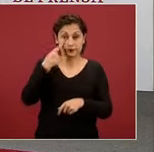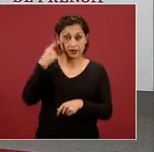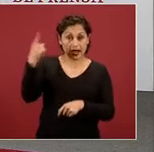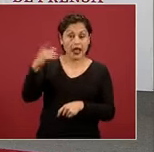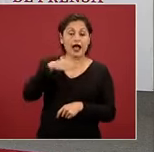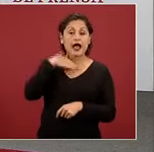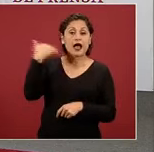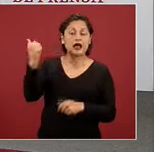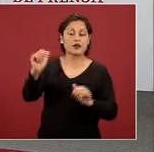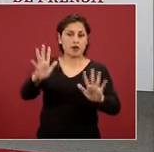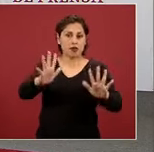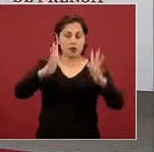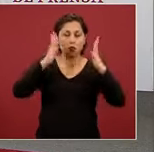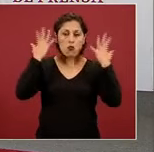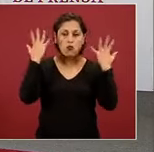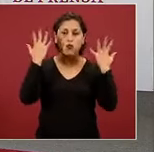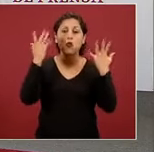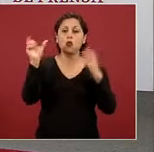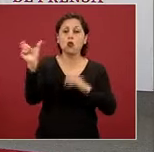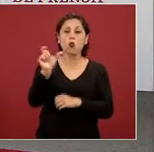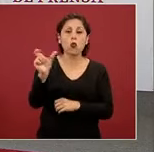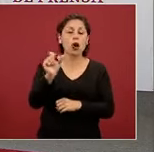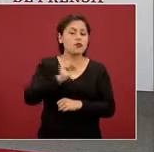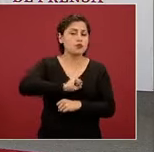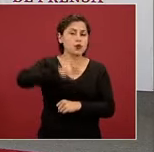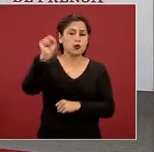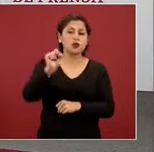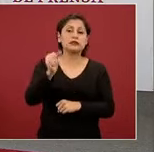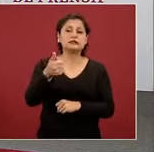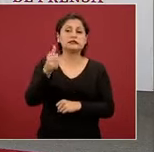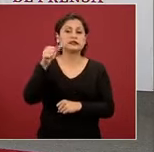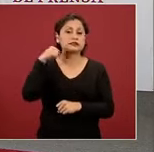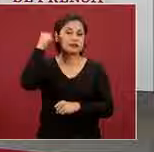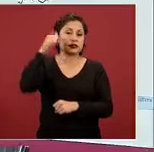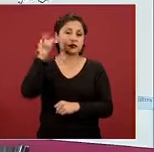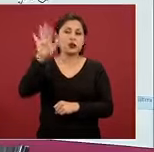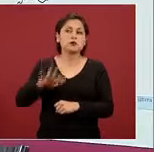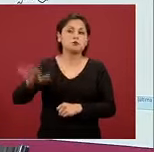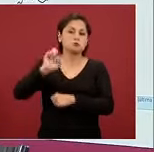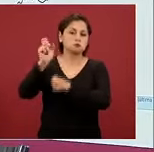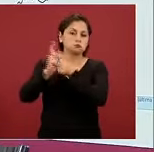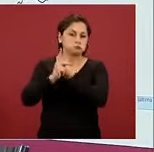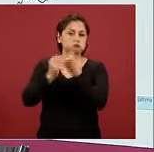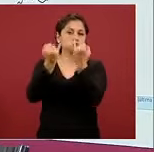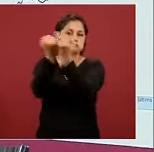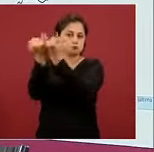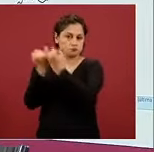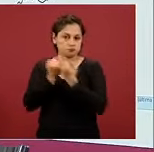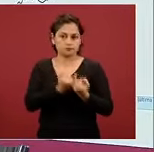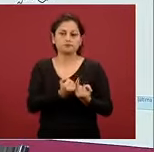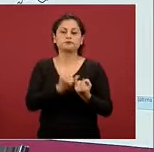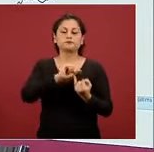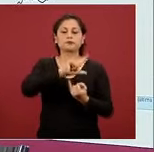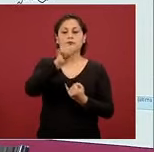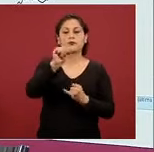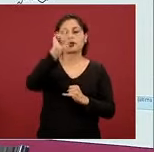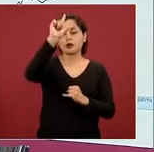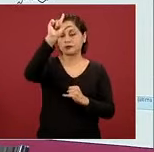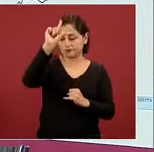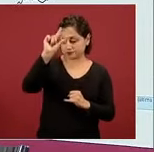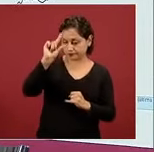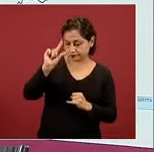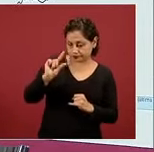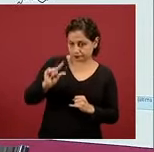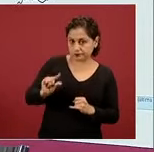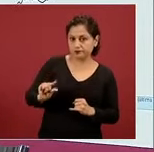que llegó a un máximo precisamente el 6 de abril, es donde muchos de los países europeos llegaron a ese punto máximo, después empezó a descender, es donde